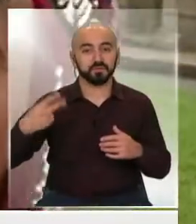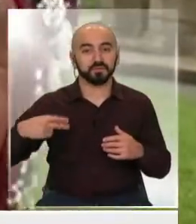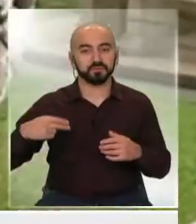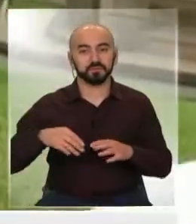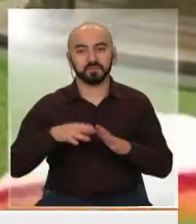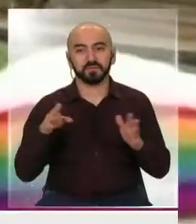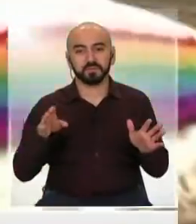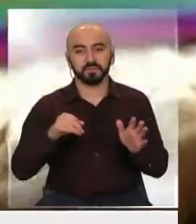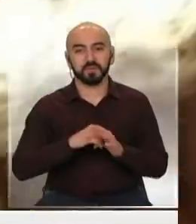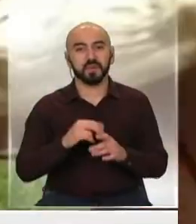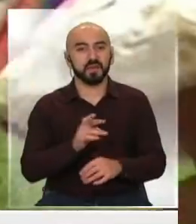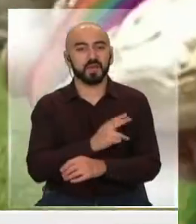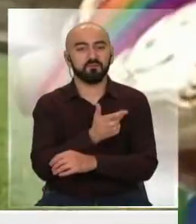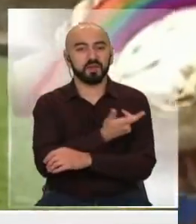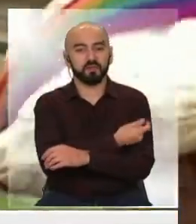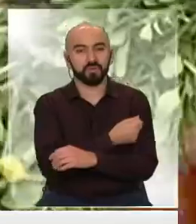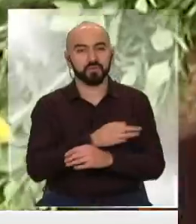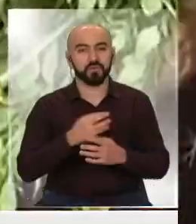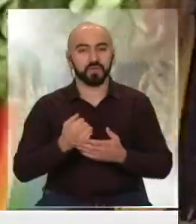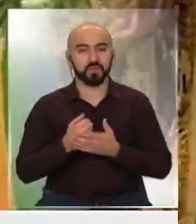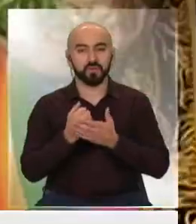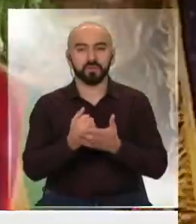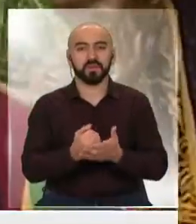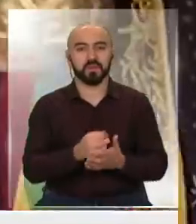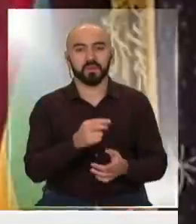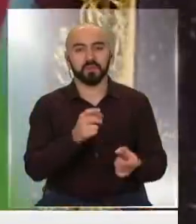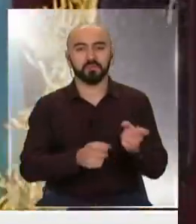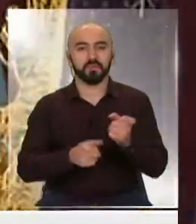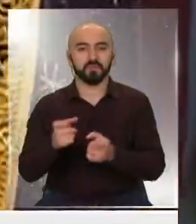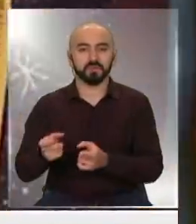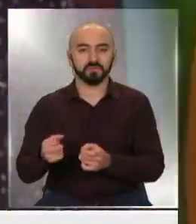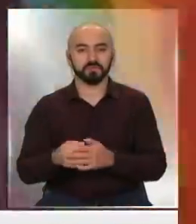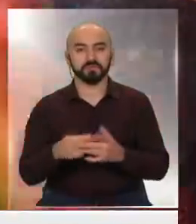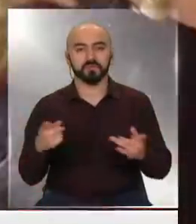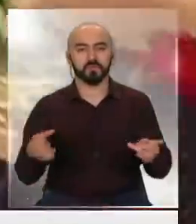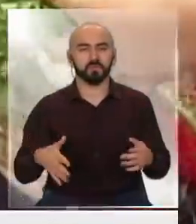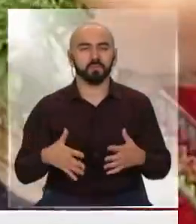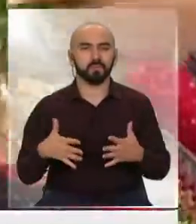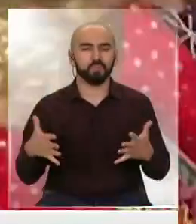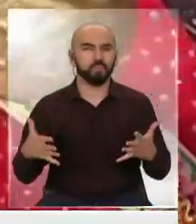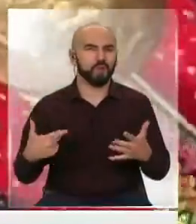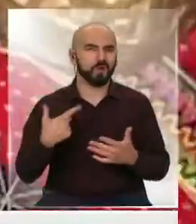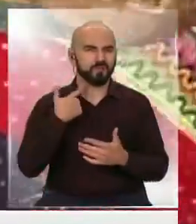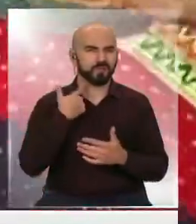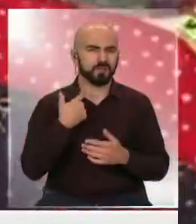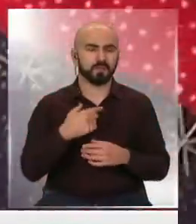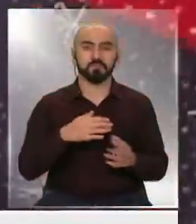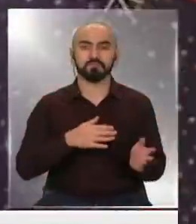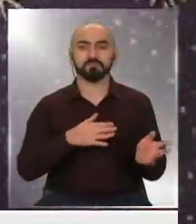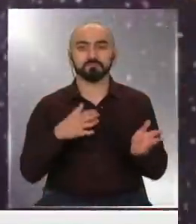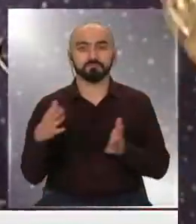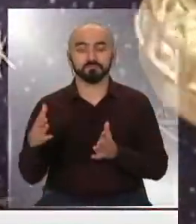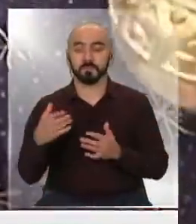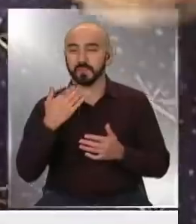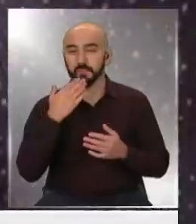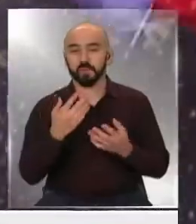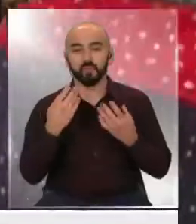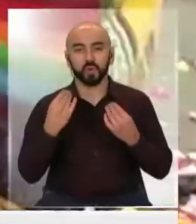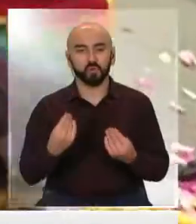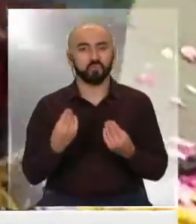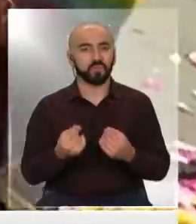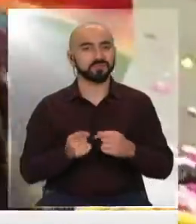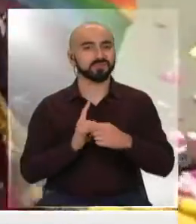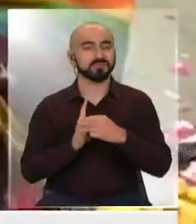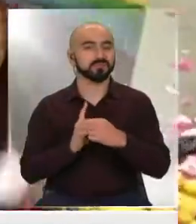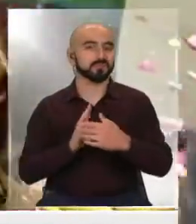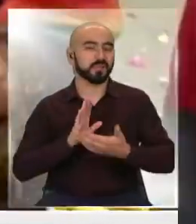vacuna ayudará mucho la población mundial tan afectada por esta enfermedad y de esta manera invocaron la buena salud para todos el